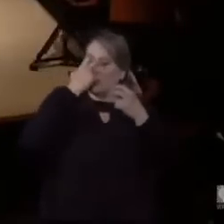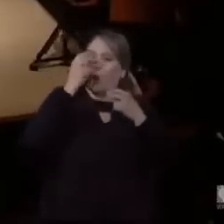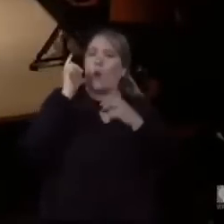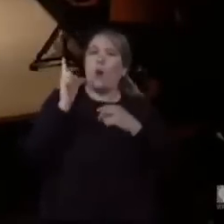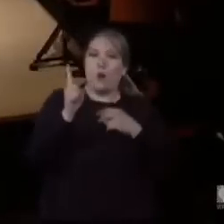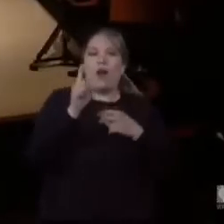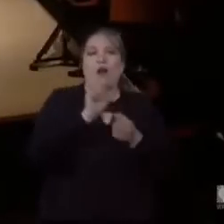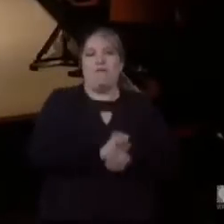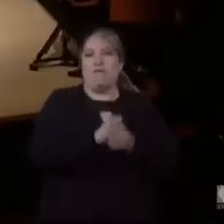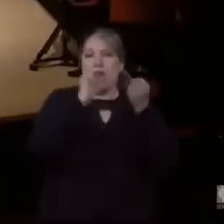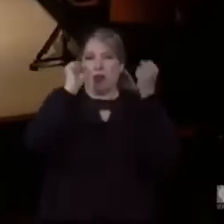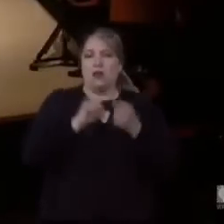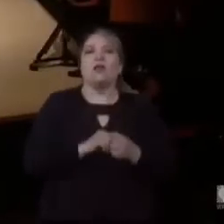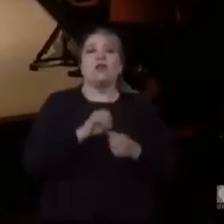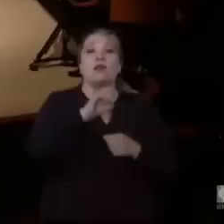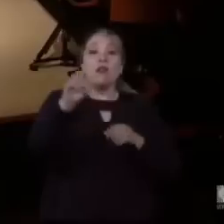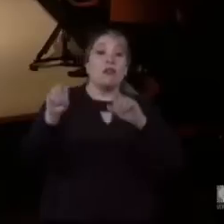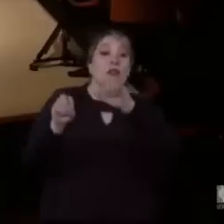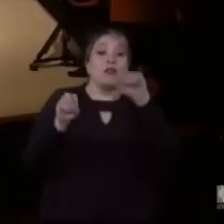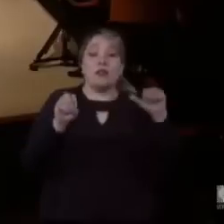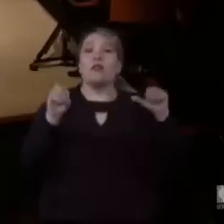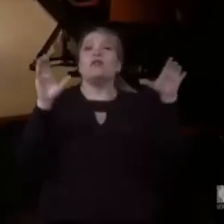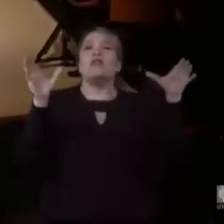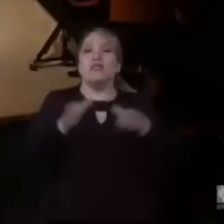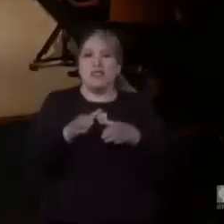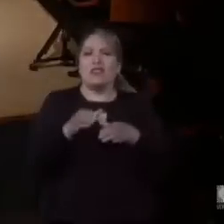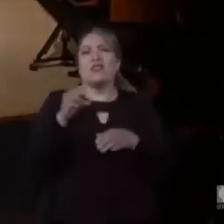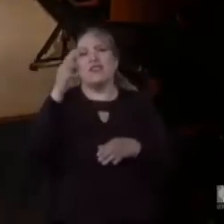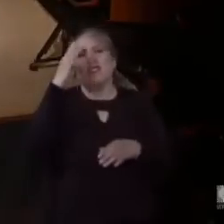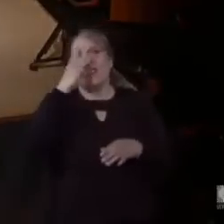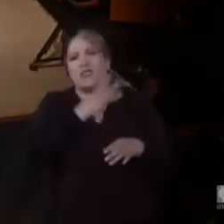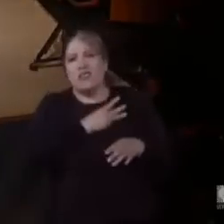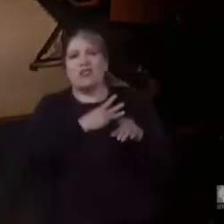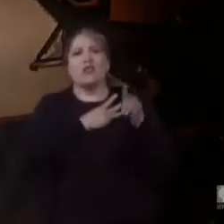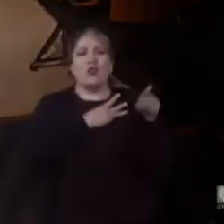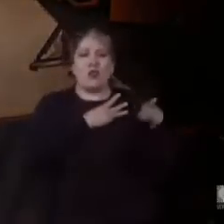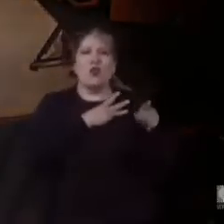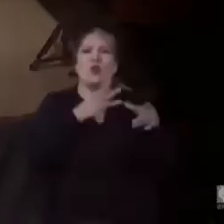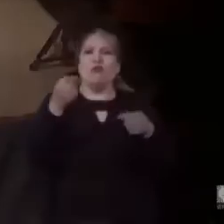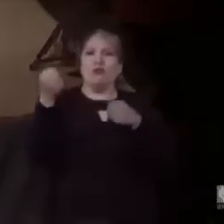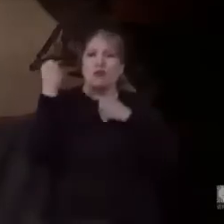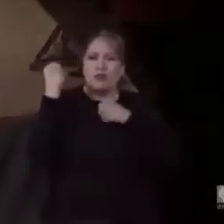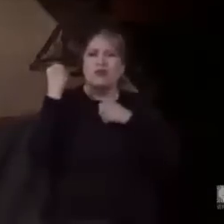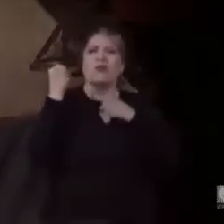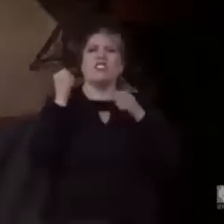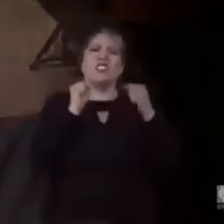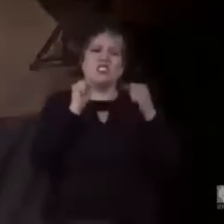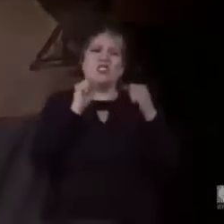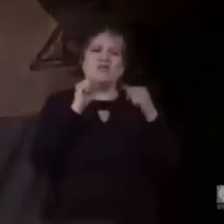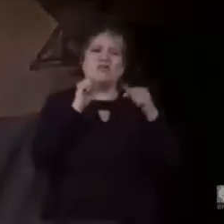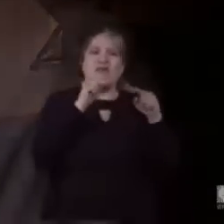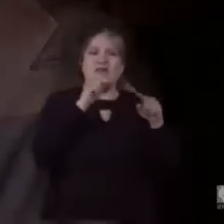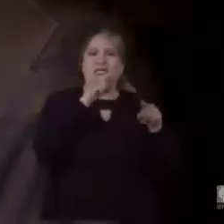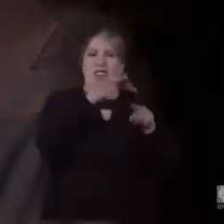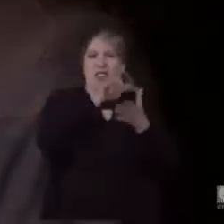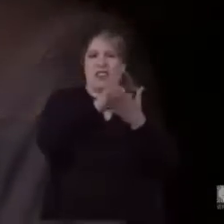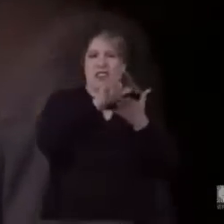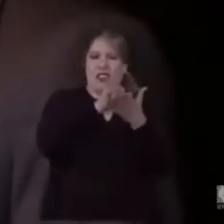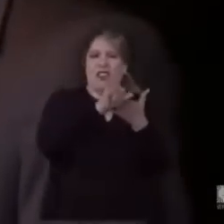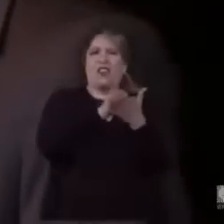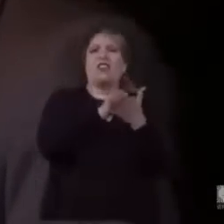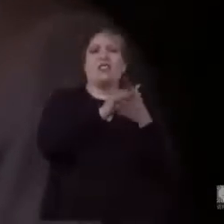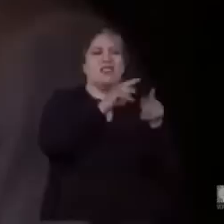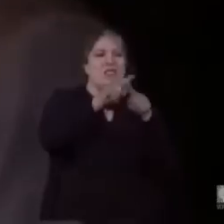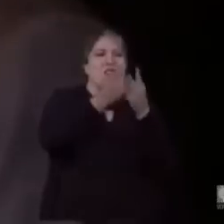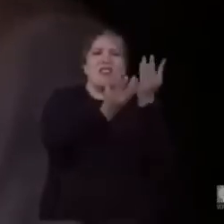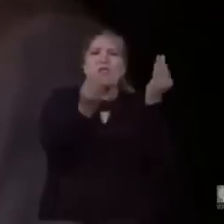muchachos y muchachas de las fuerzas militares, de los paramilitares, de la guerrilla, que fueron llevados a morir